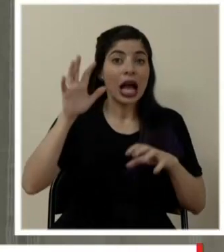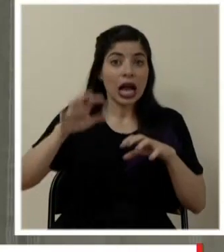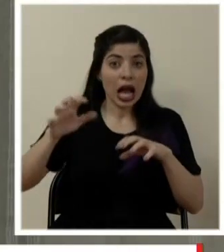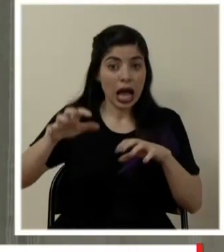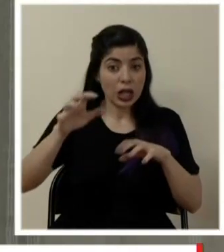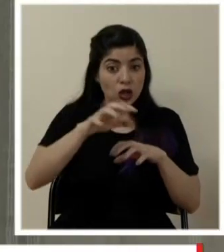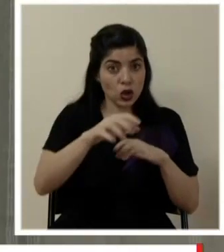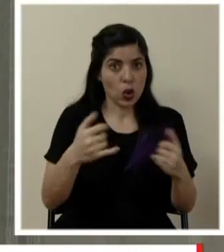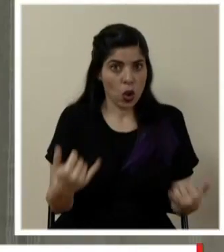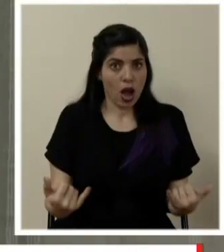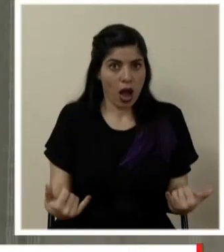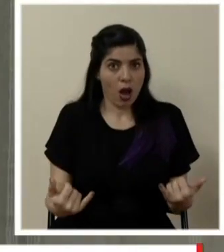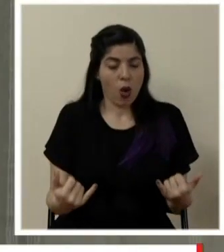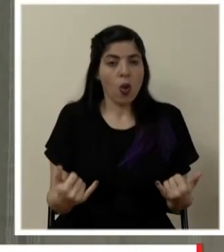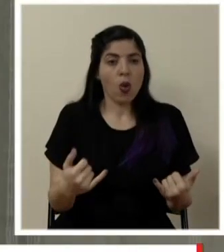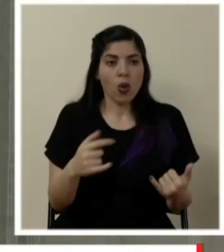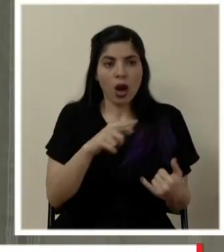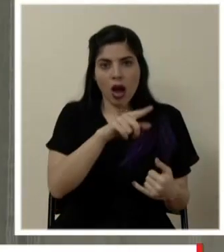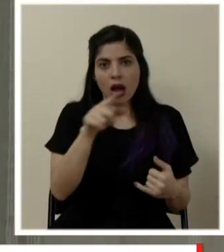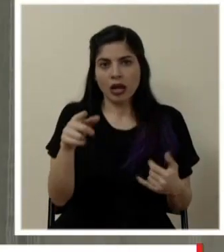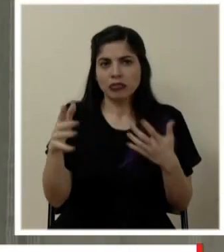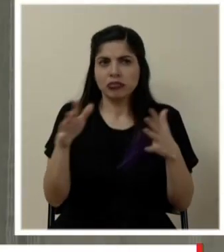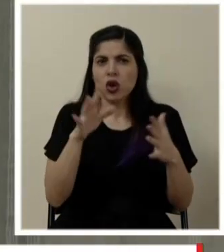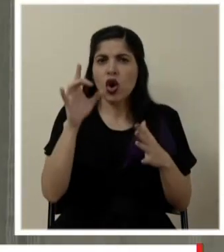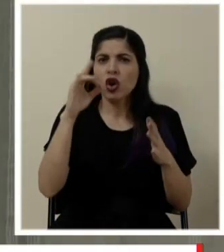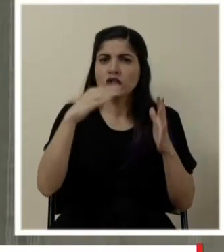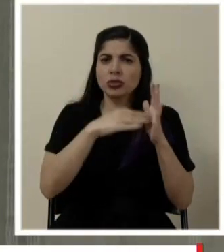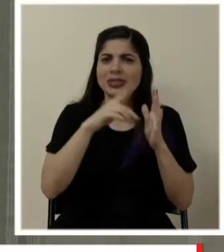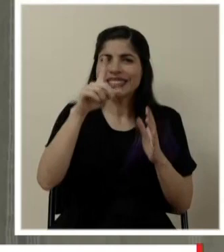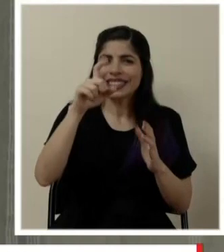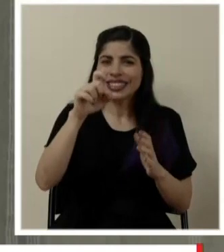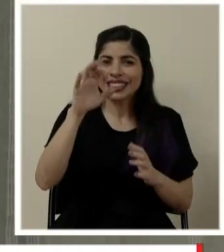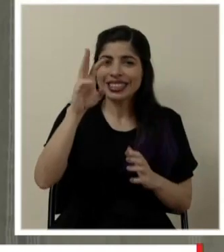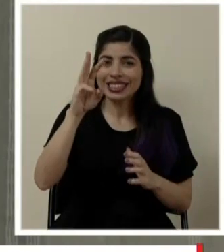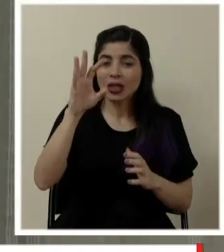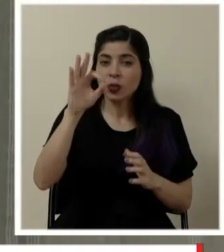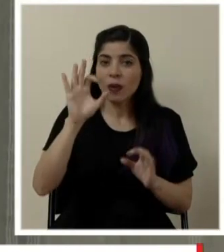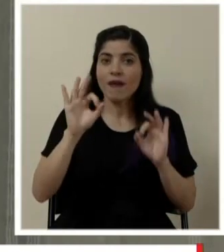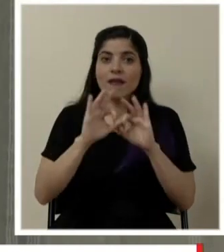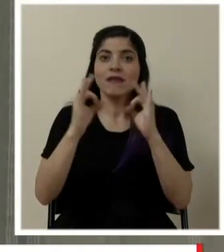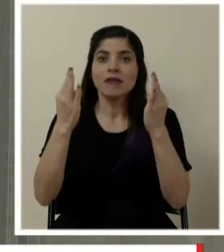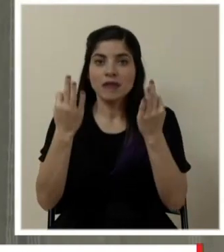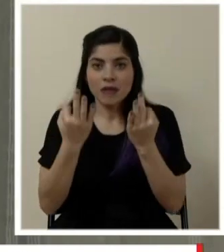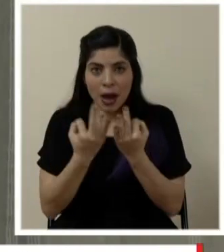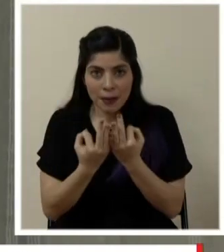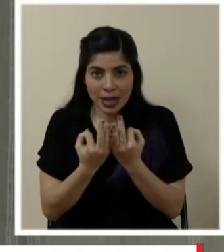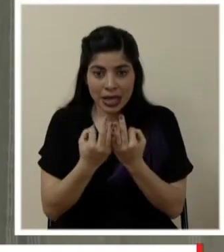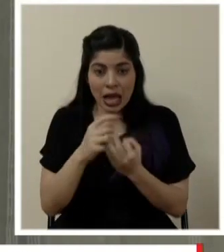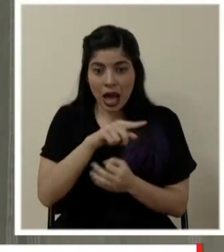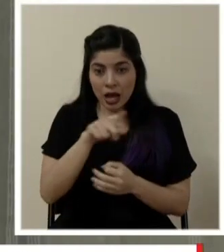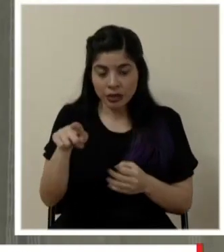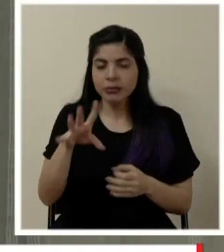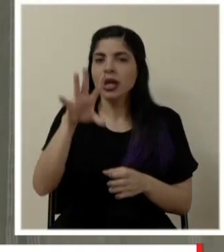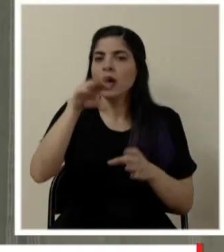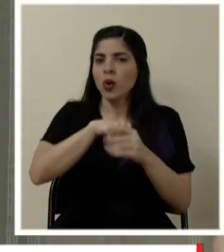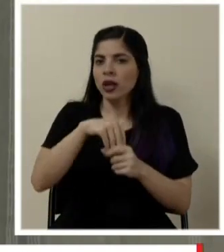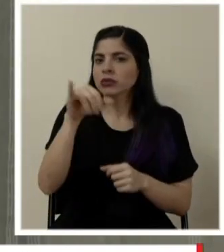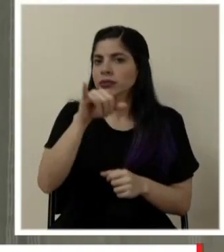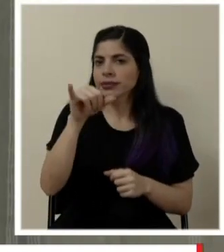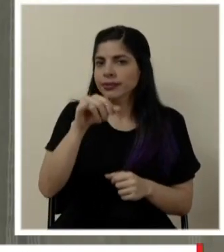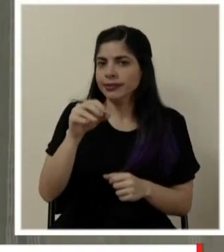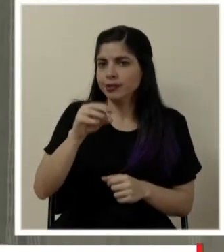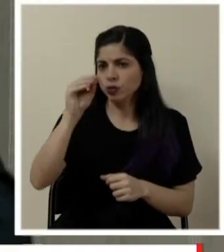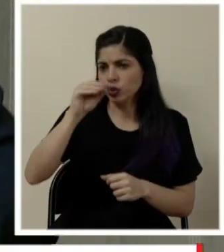están asistiendo en este momento a aproximadamente 8.169 familias, dentro de las que se incluyen también un